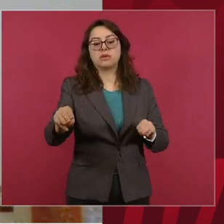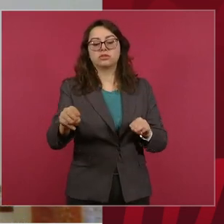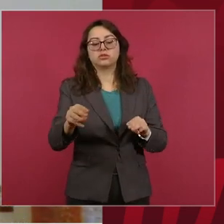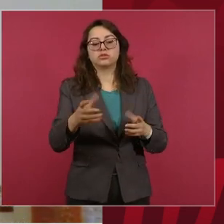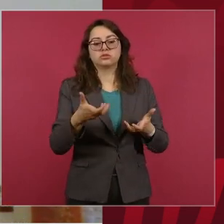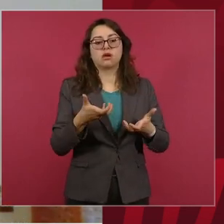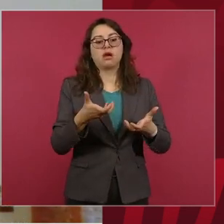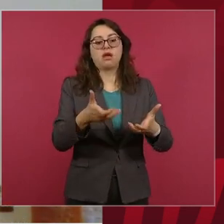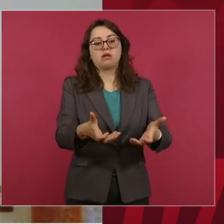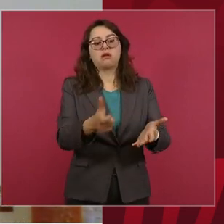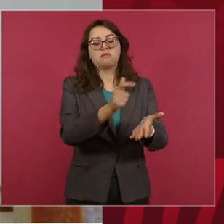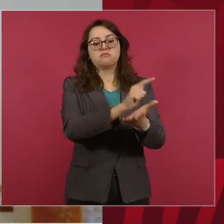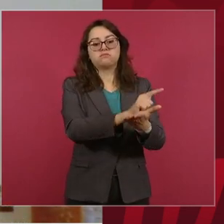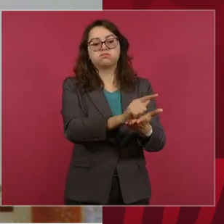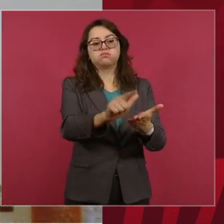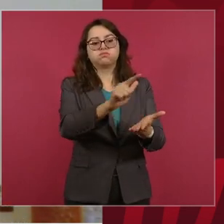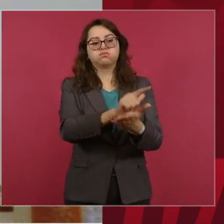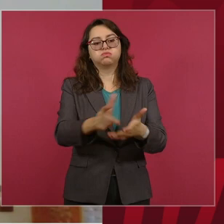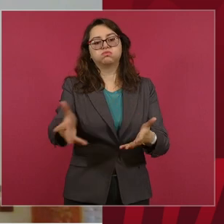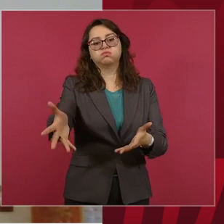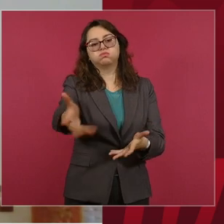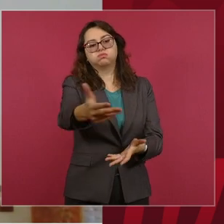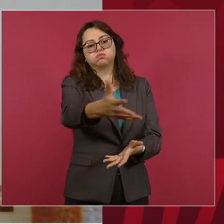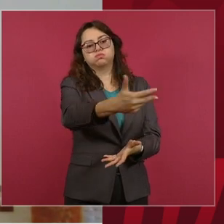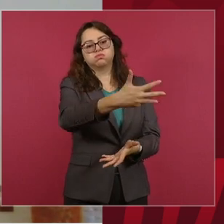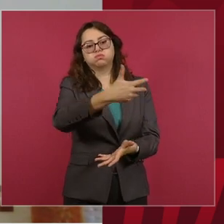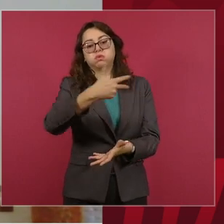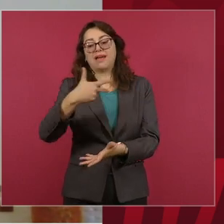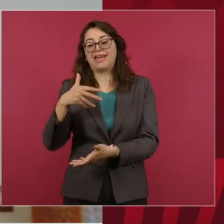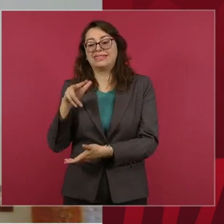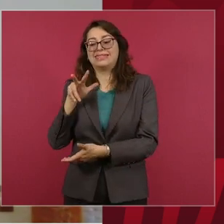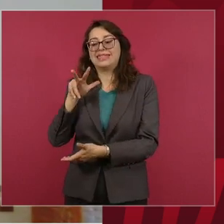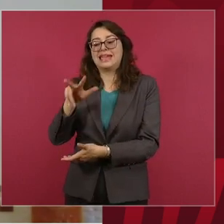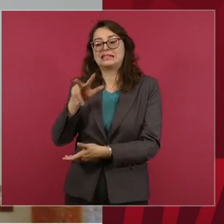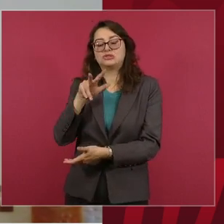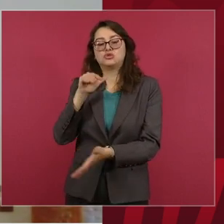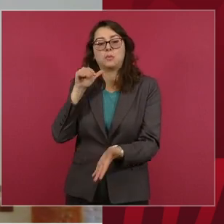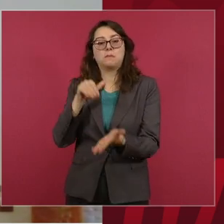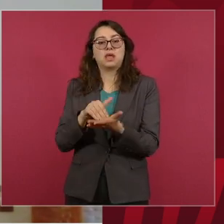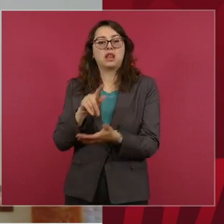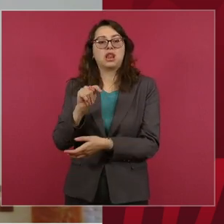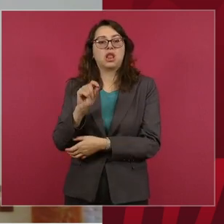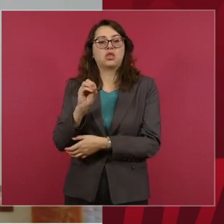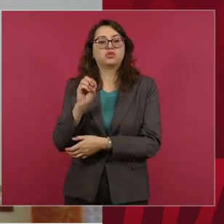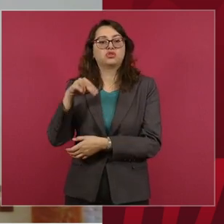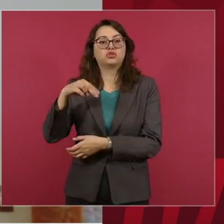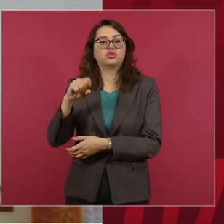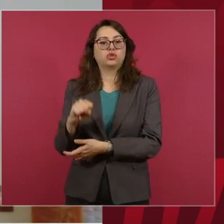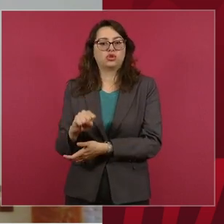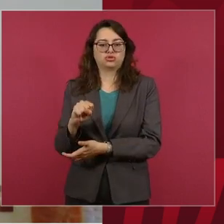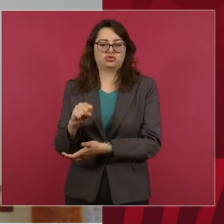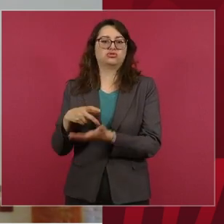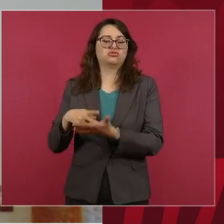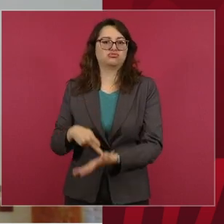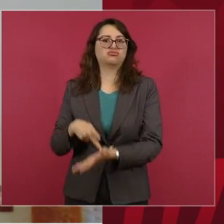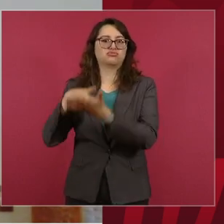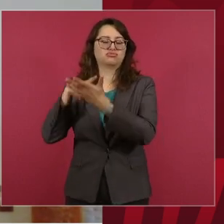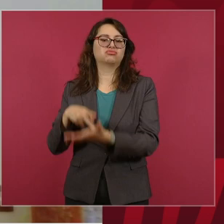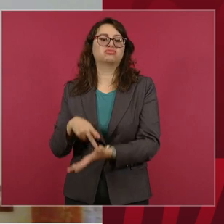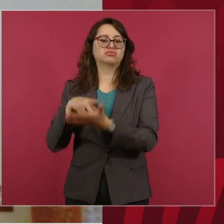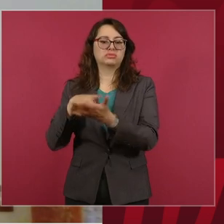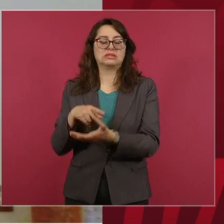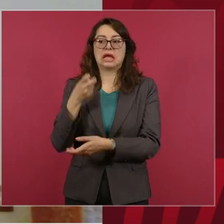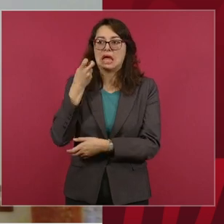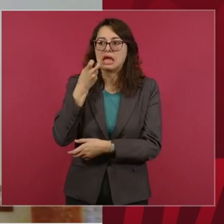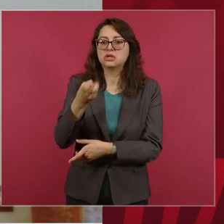se han retirado más de 18 mil toneladas de basura. Esta tarea en la que estamos